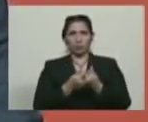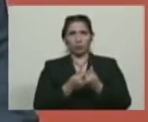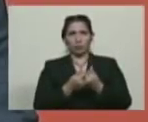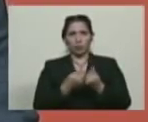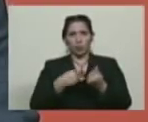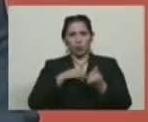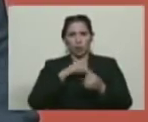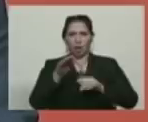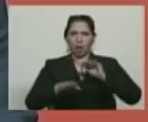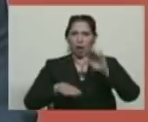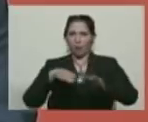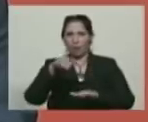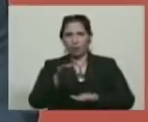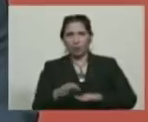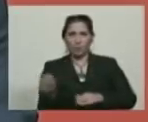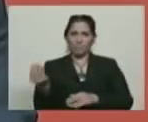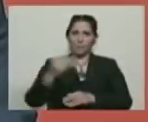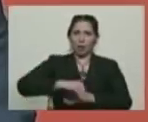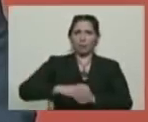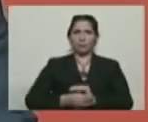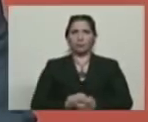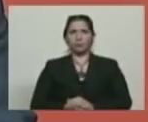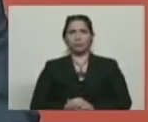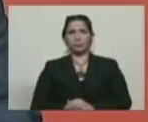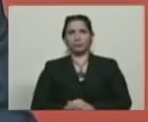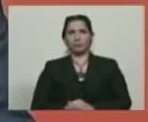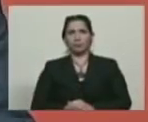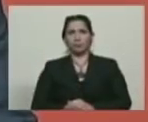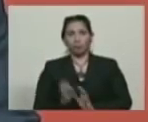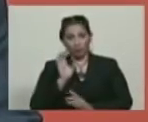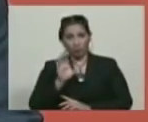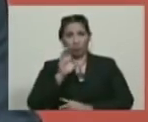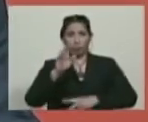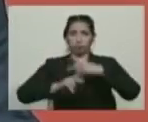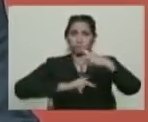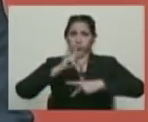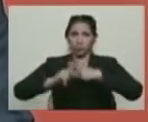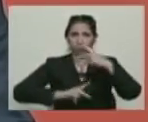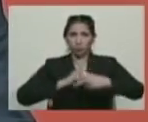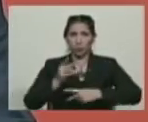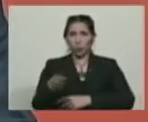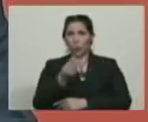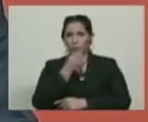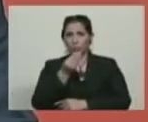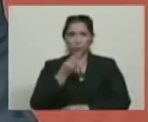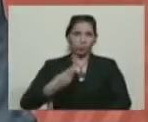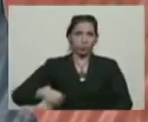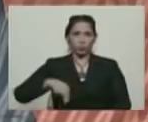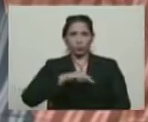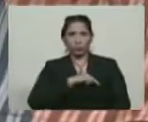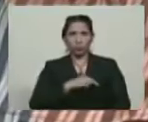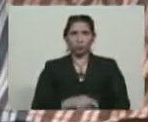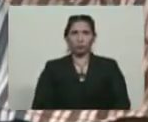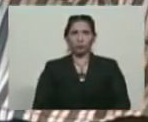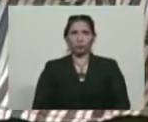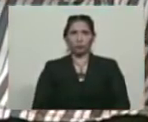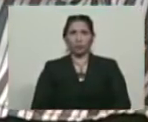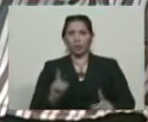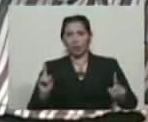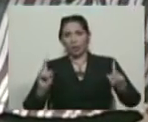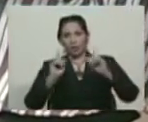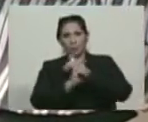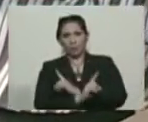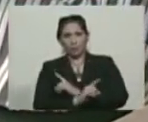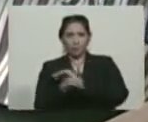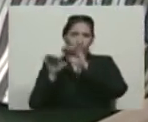avanzando cada vez más para que el país produzca los alimentos que consume y sustituir la